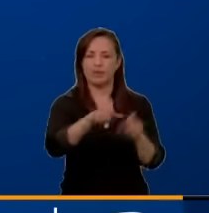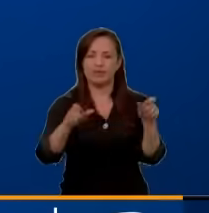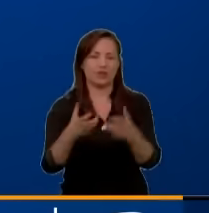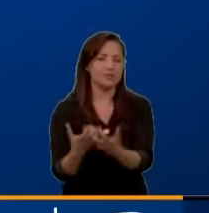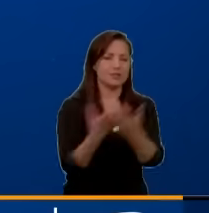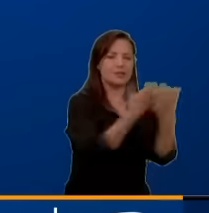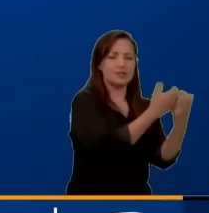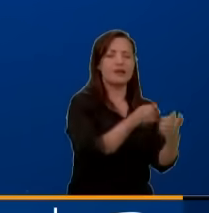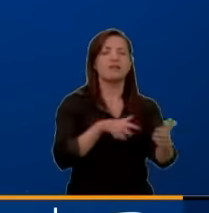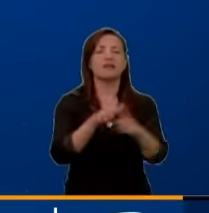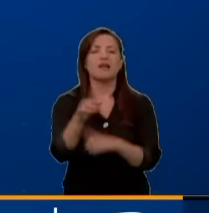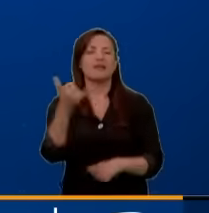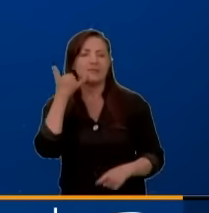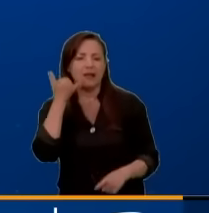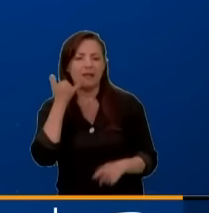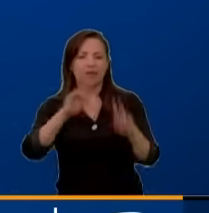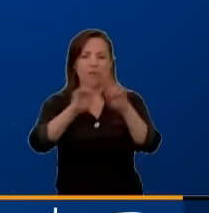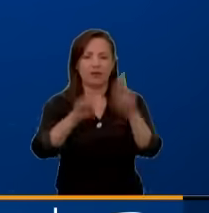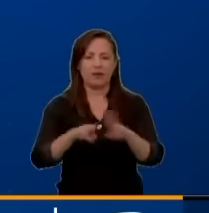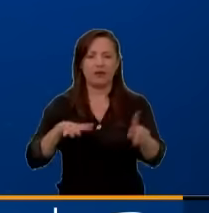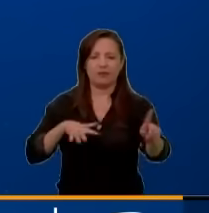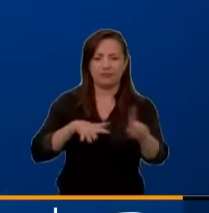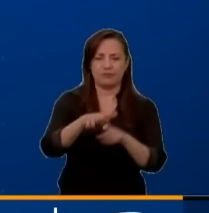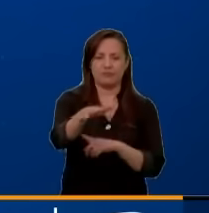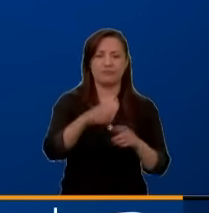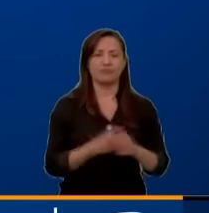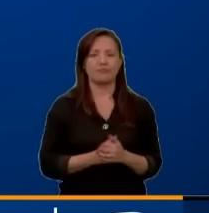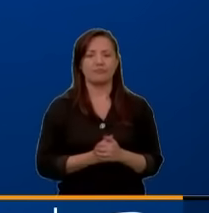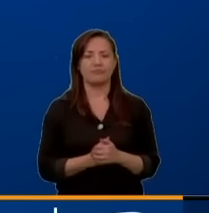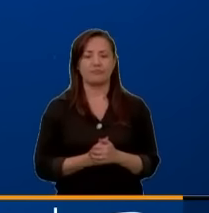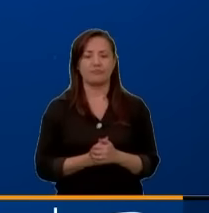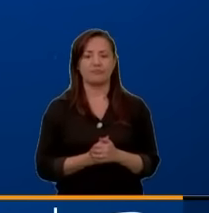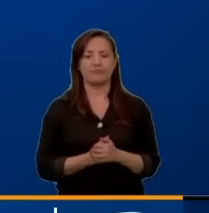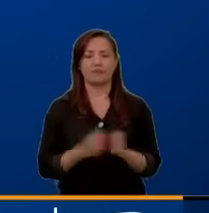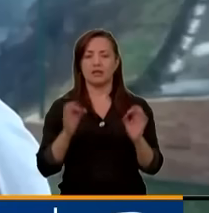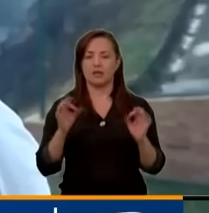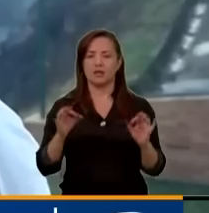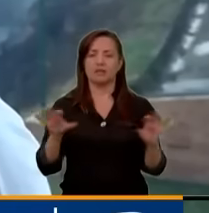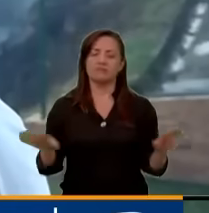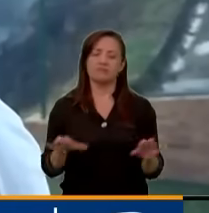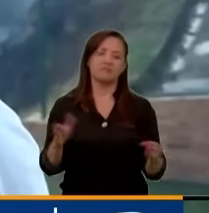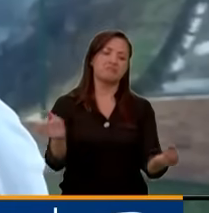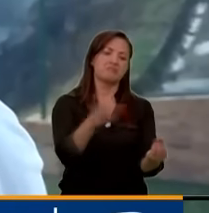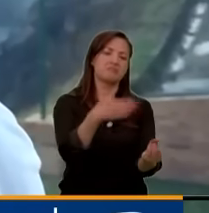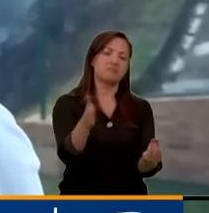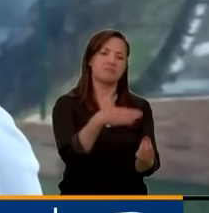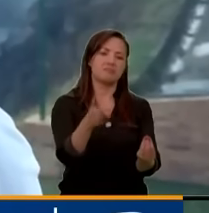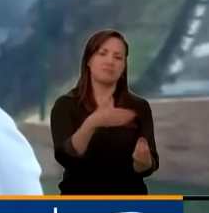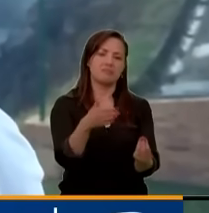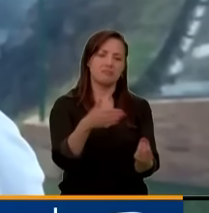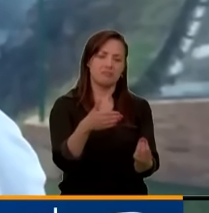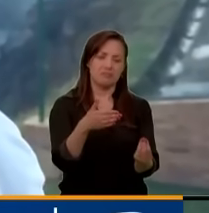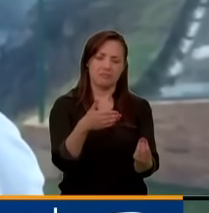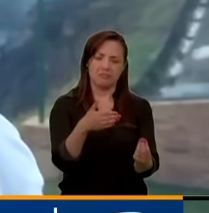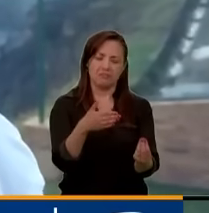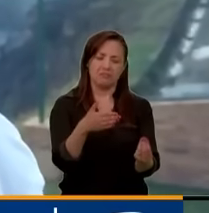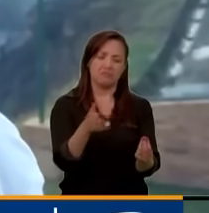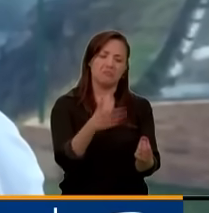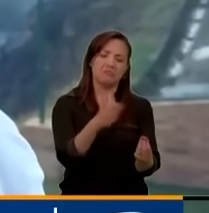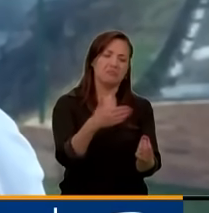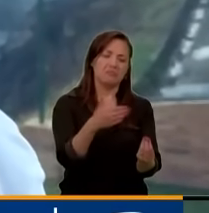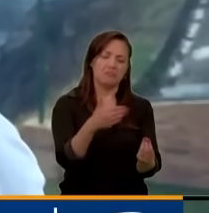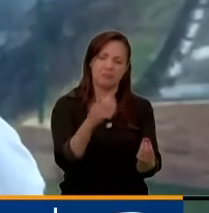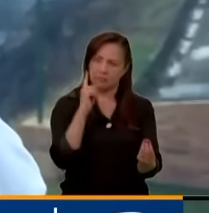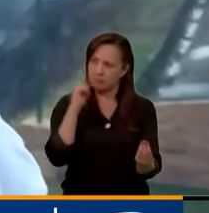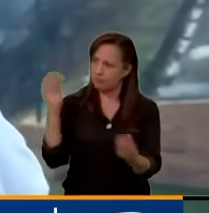de telefonía e internet. Yo normalmente estábamos desarrollando un barbecue cuando ya en ese espacio